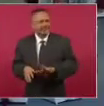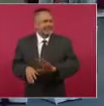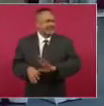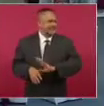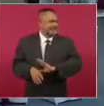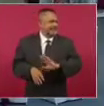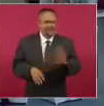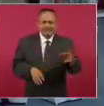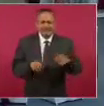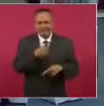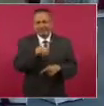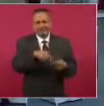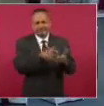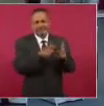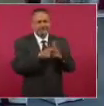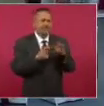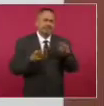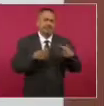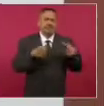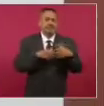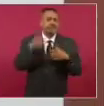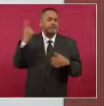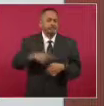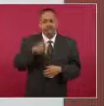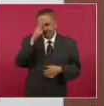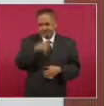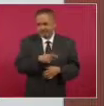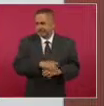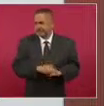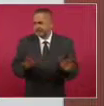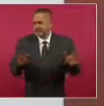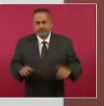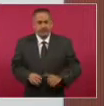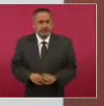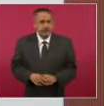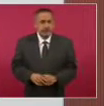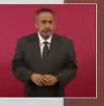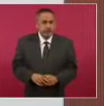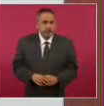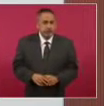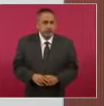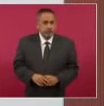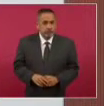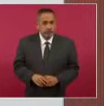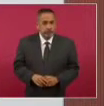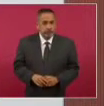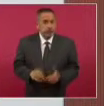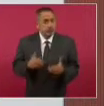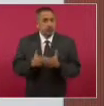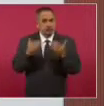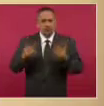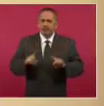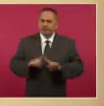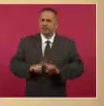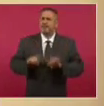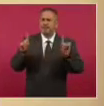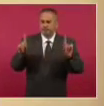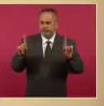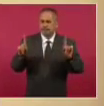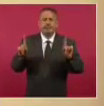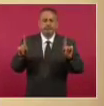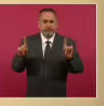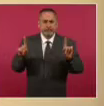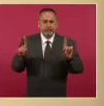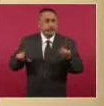ese entonces mandaba en México. Ahora las cosas son distintas.